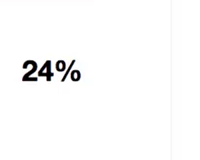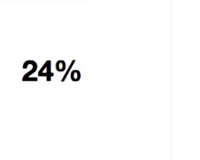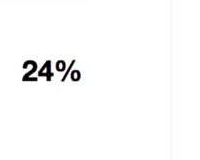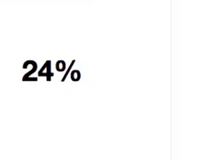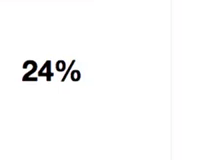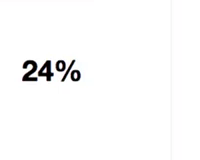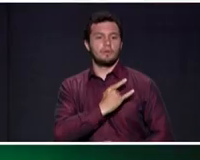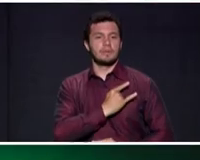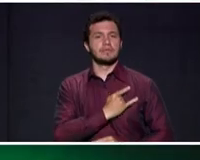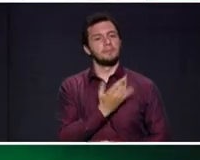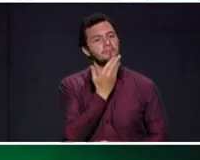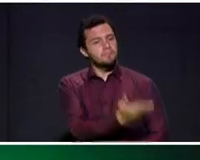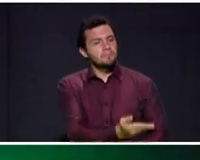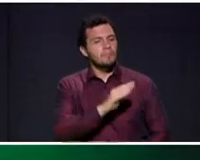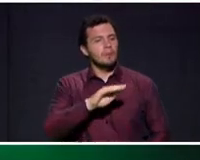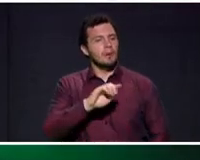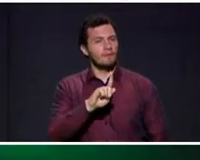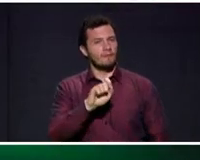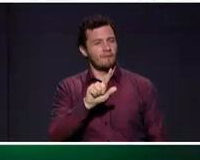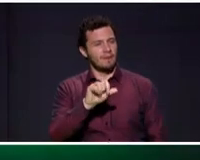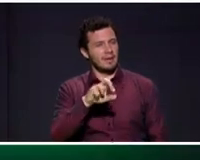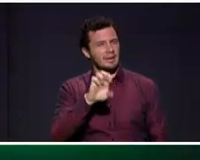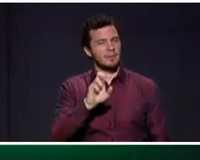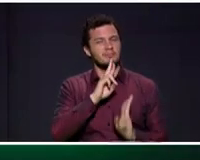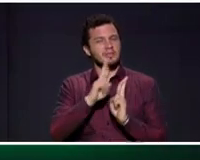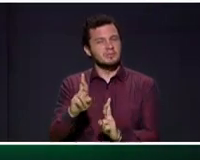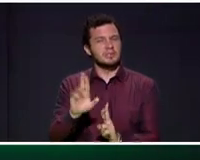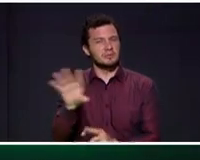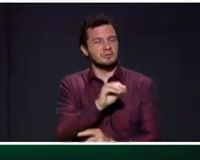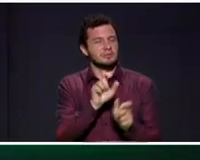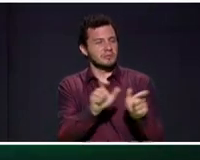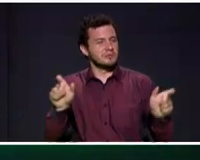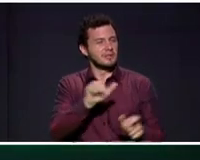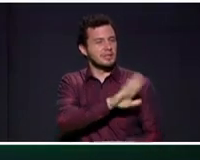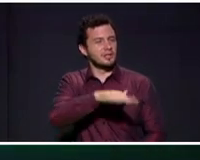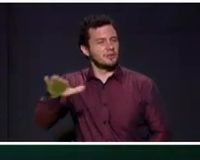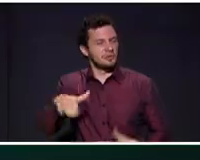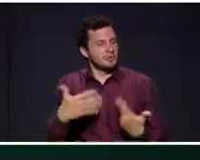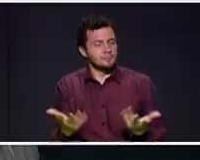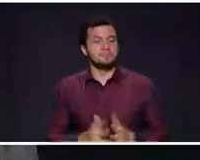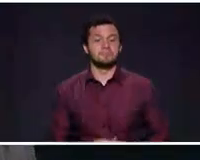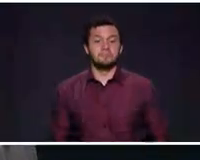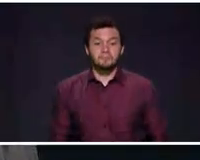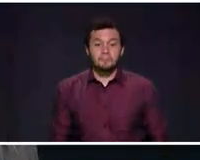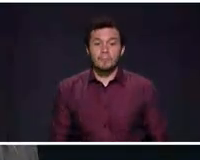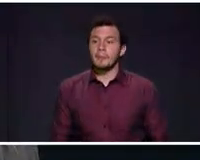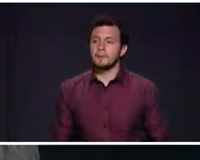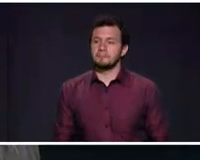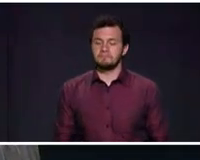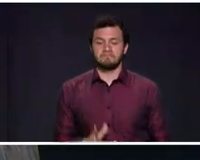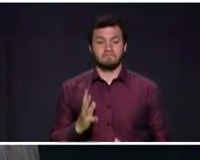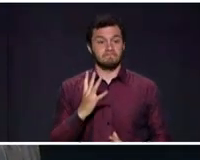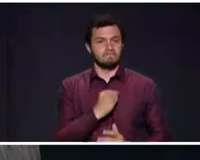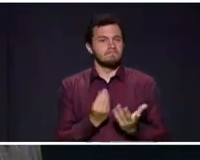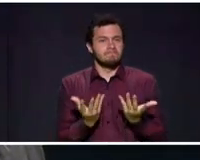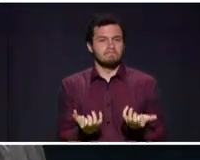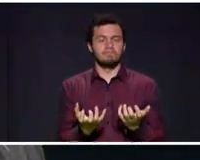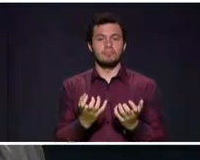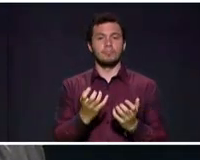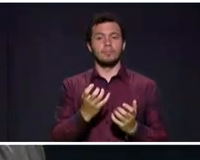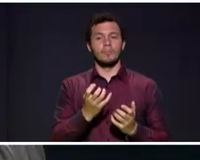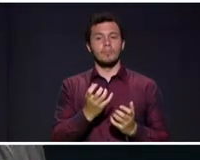antioqueños min y sobre la base de articular un programa de hábitat sostenible y de